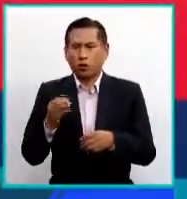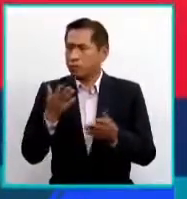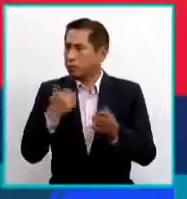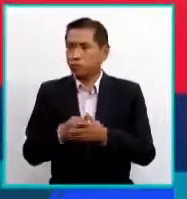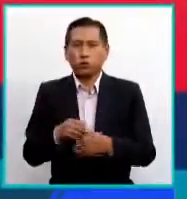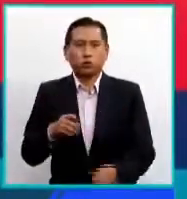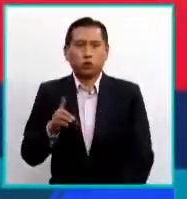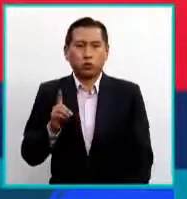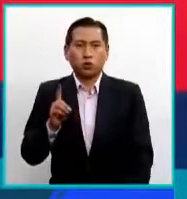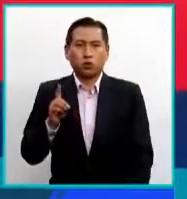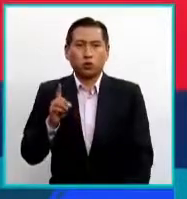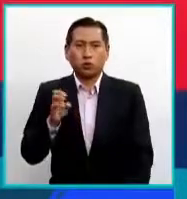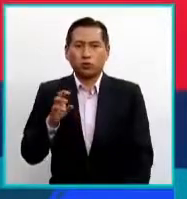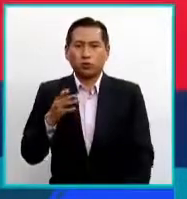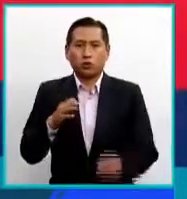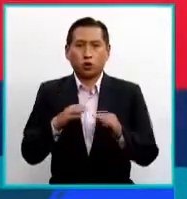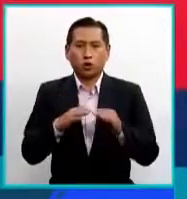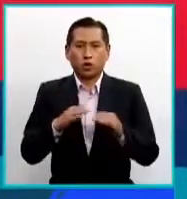repetir.